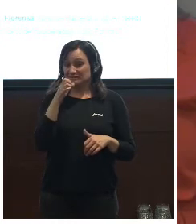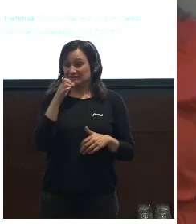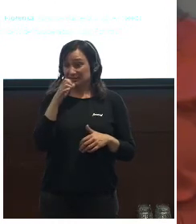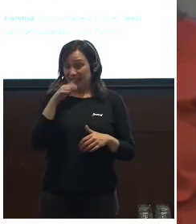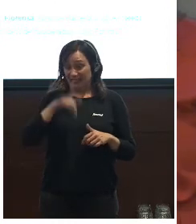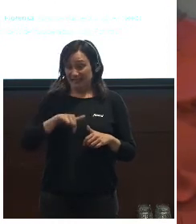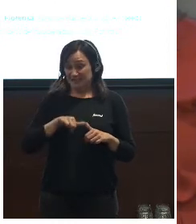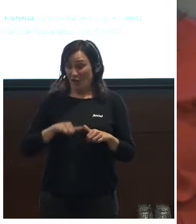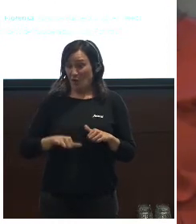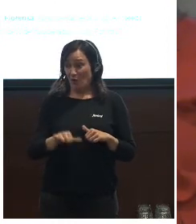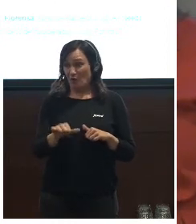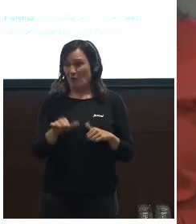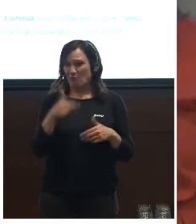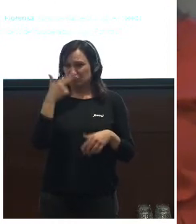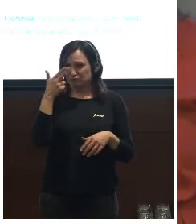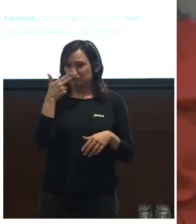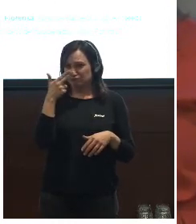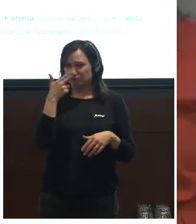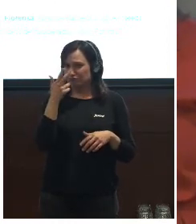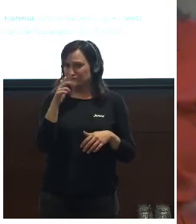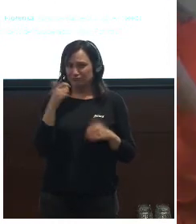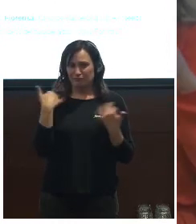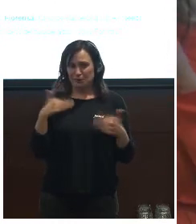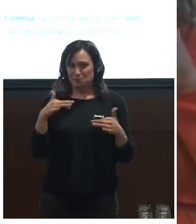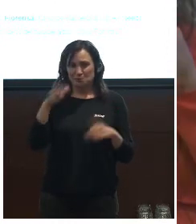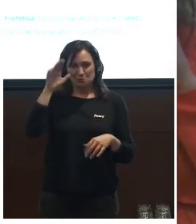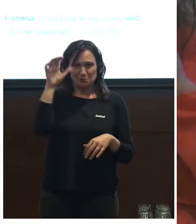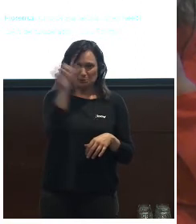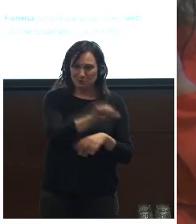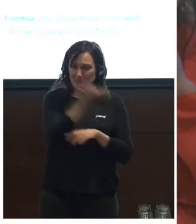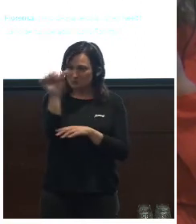que tan interesante y tan donde hemos escuchado